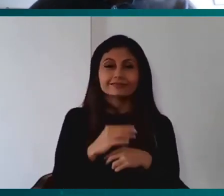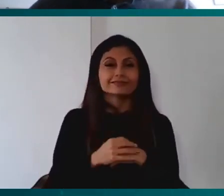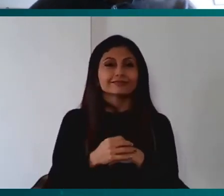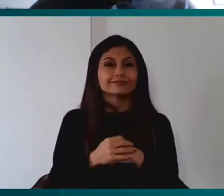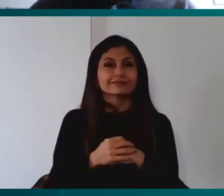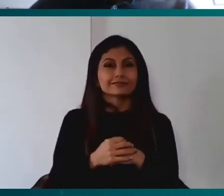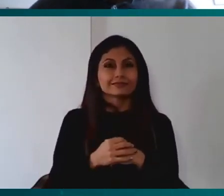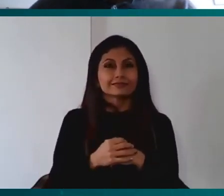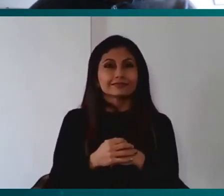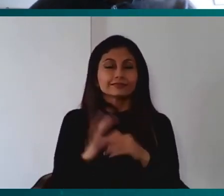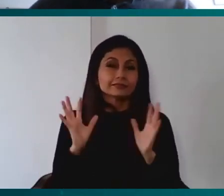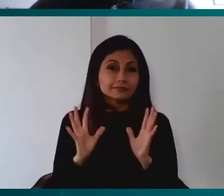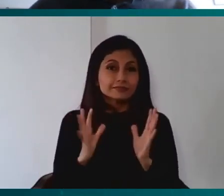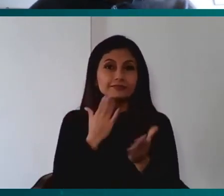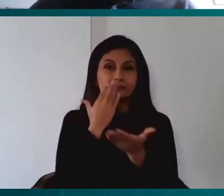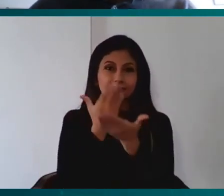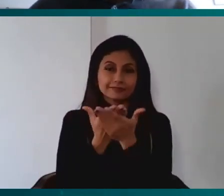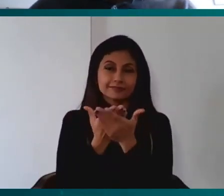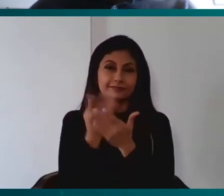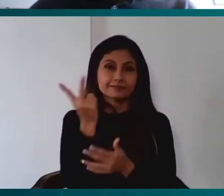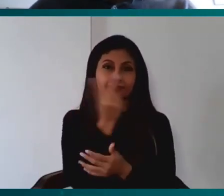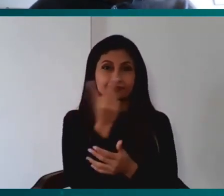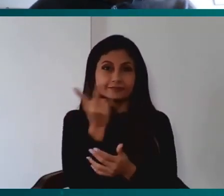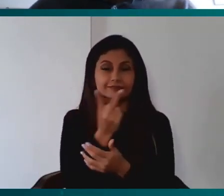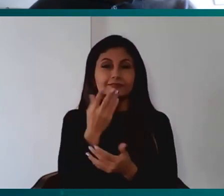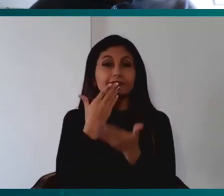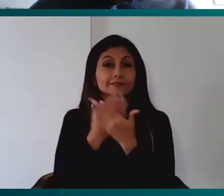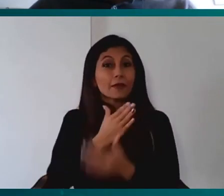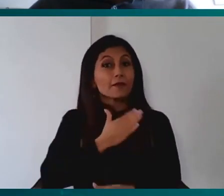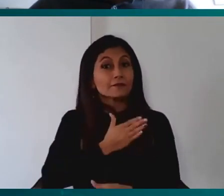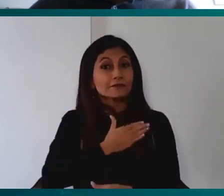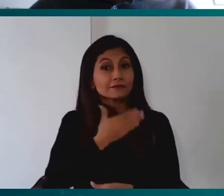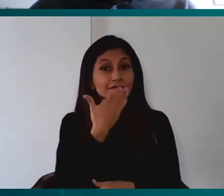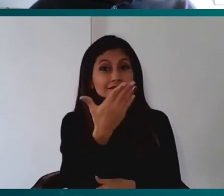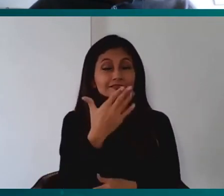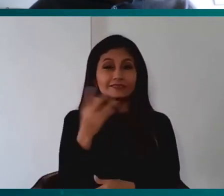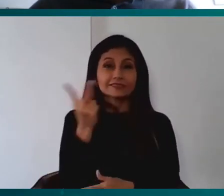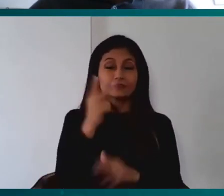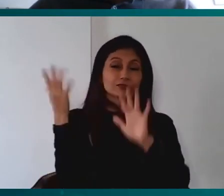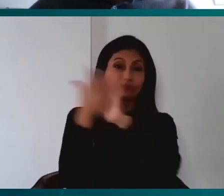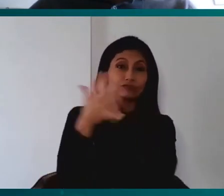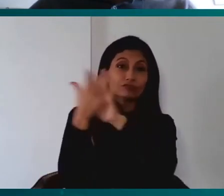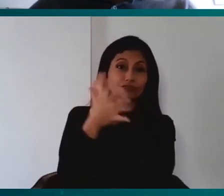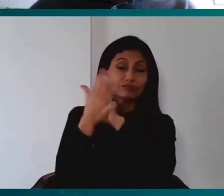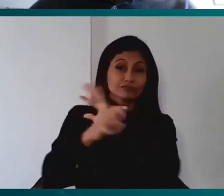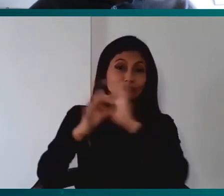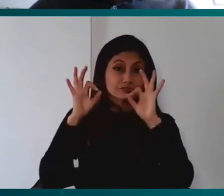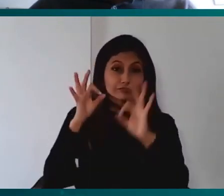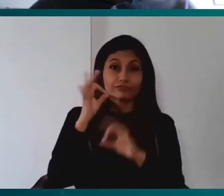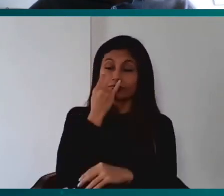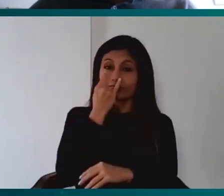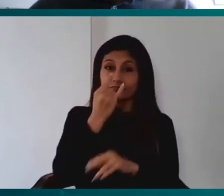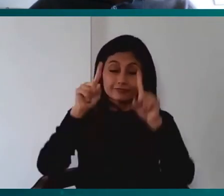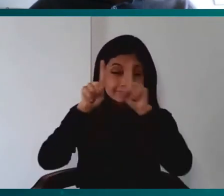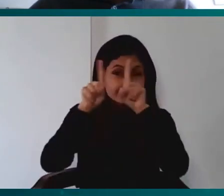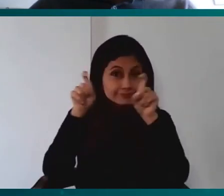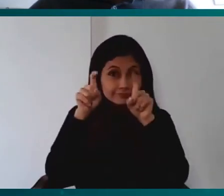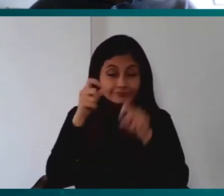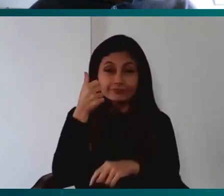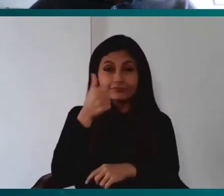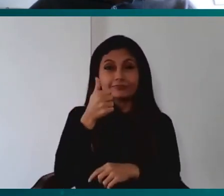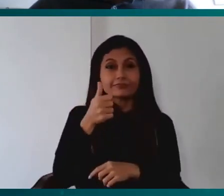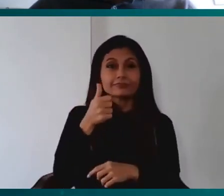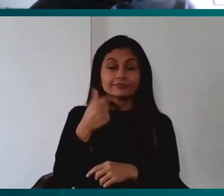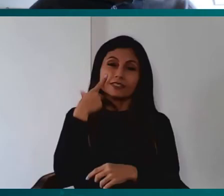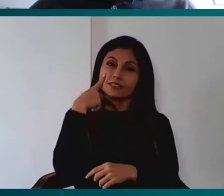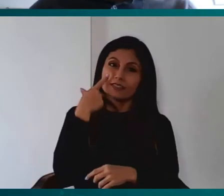Y no, de darle las gracias y las felicitaciones porque la charla estuvo muy, muy interesante. El tema es muy, muy bueno, muy chévere ver